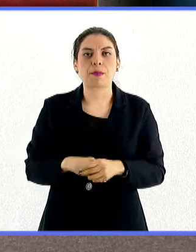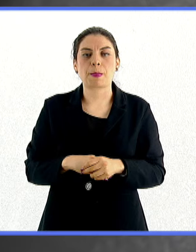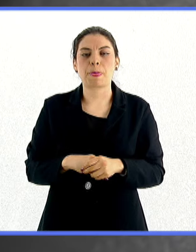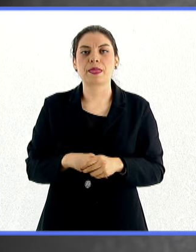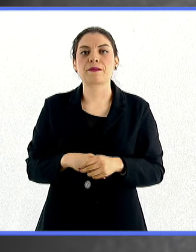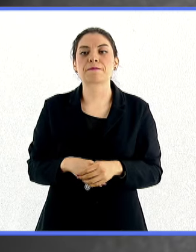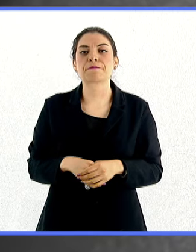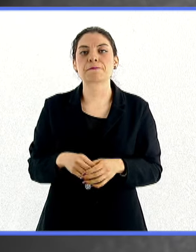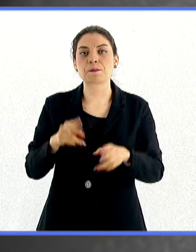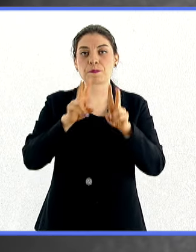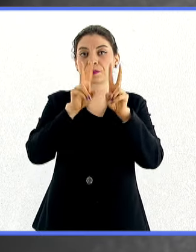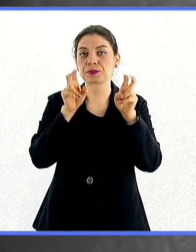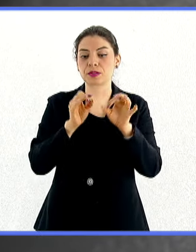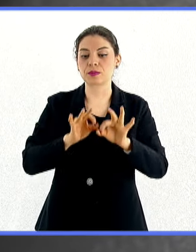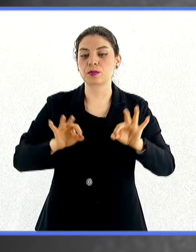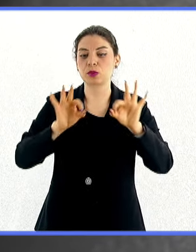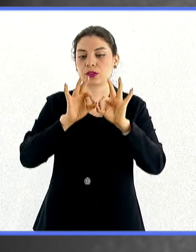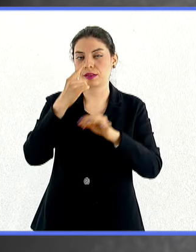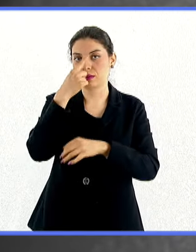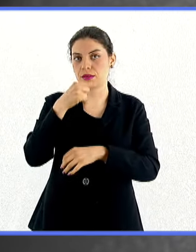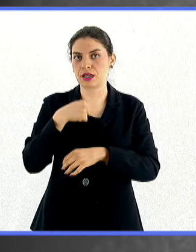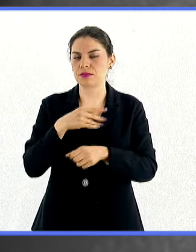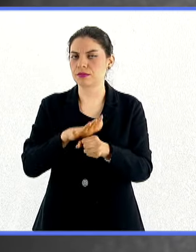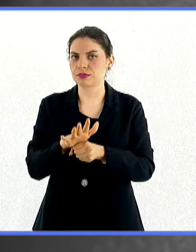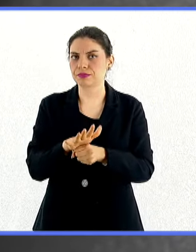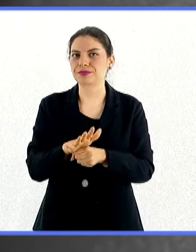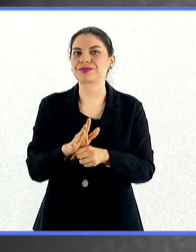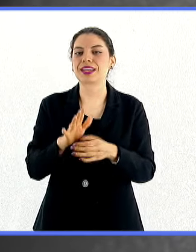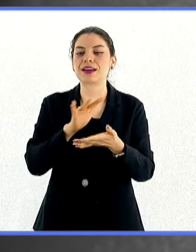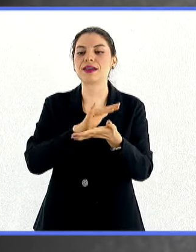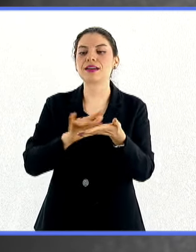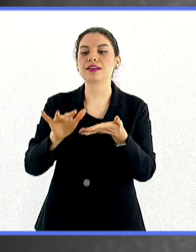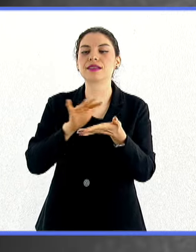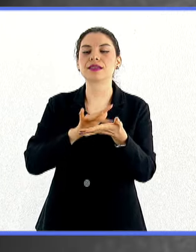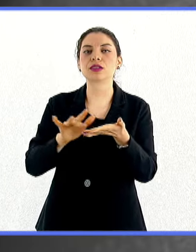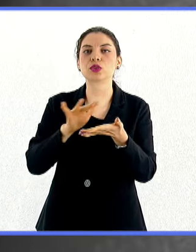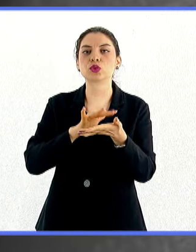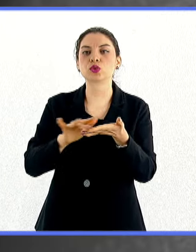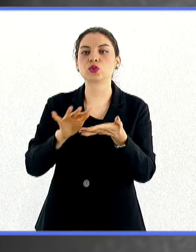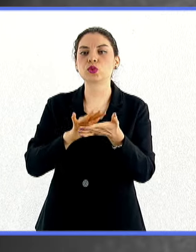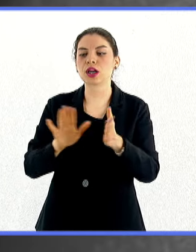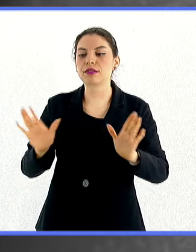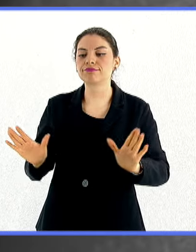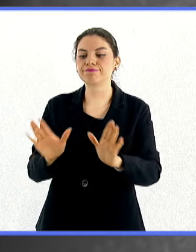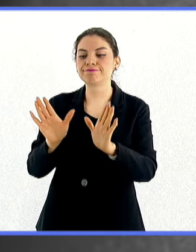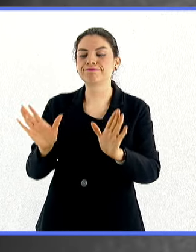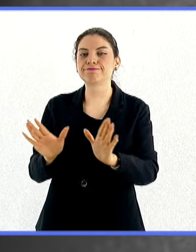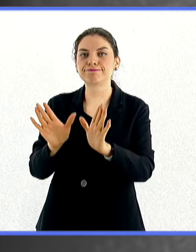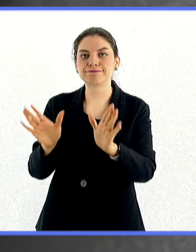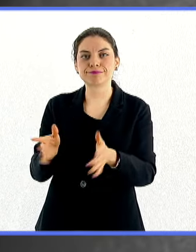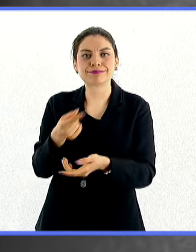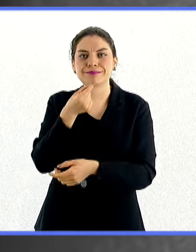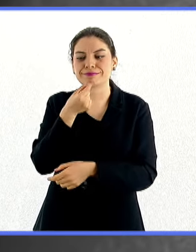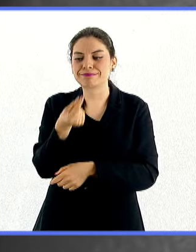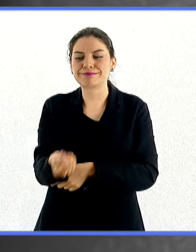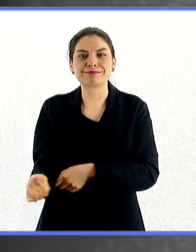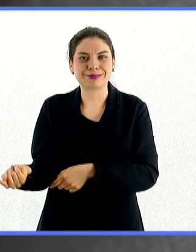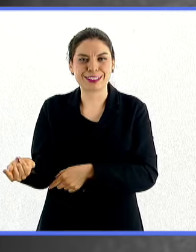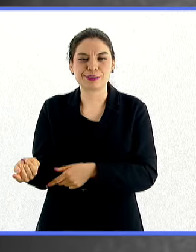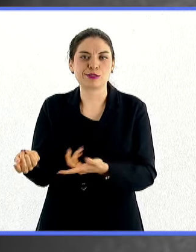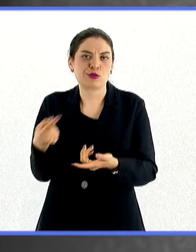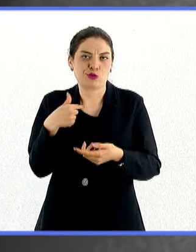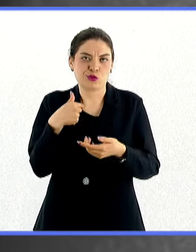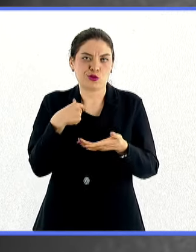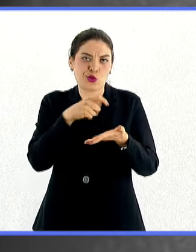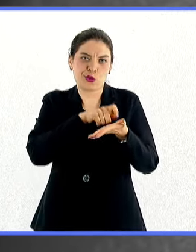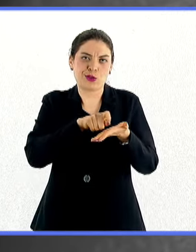tema que a mí me parece central, que es fomentar la lectura desde muy pronto, ¿no? Yo escribo para niños y esta